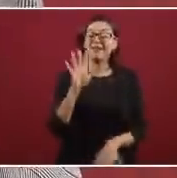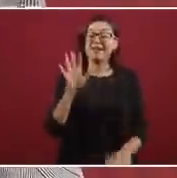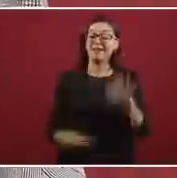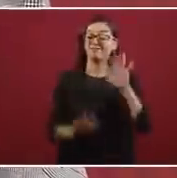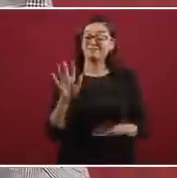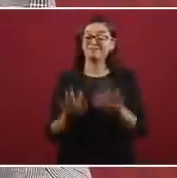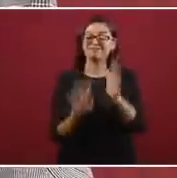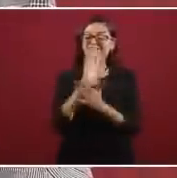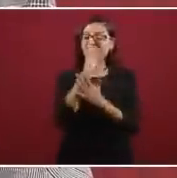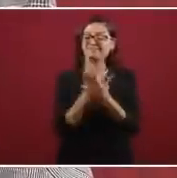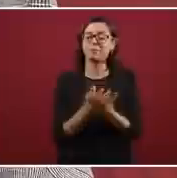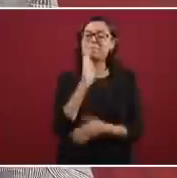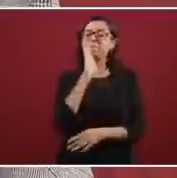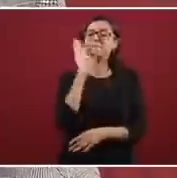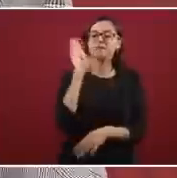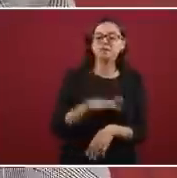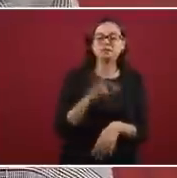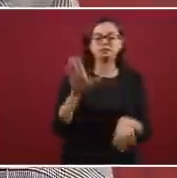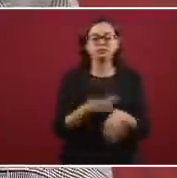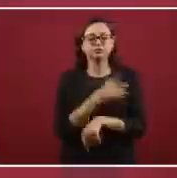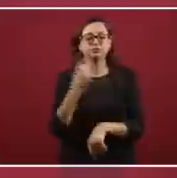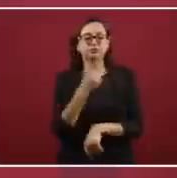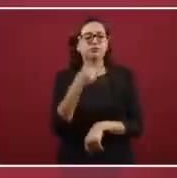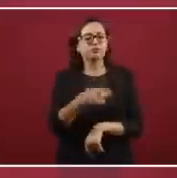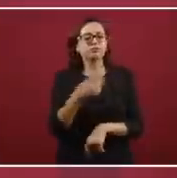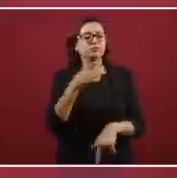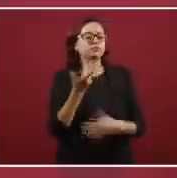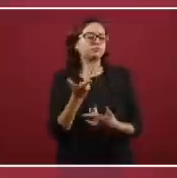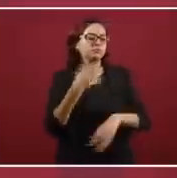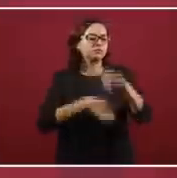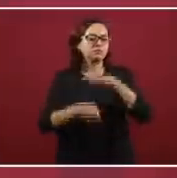empresa acerera hace importaciones de tela.